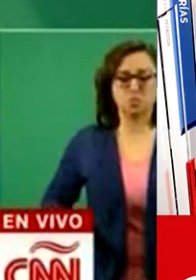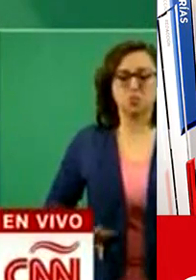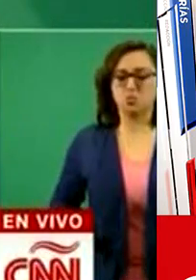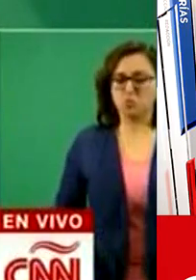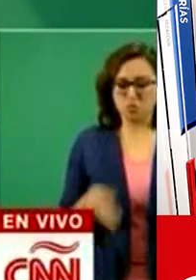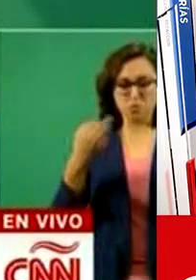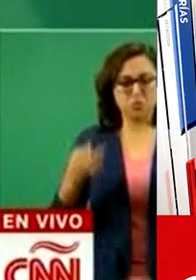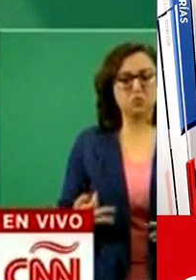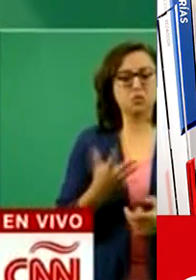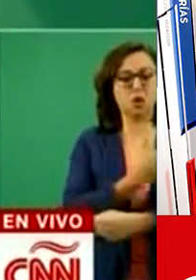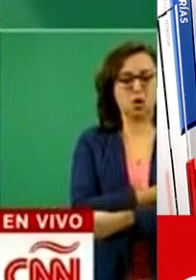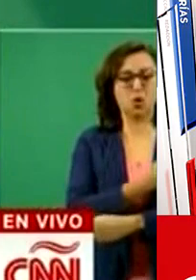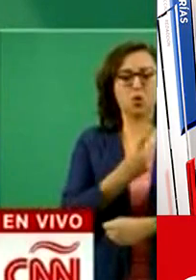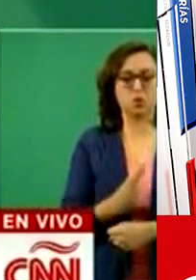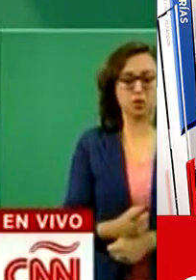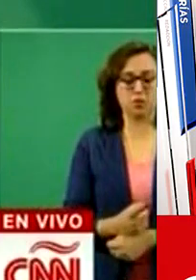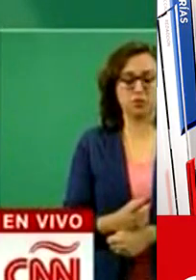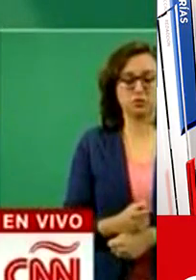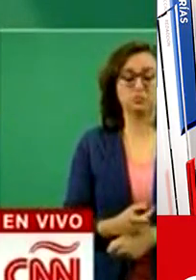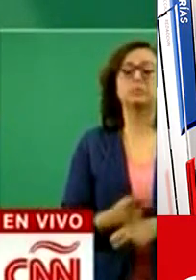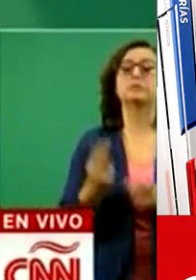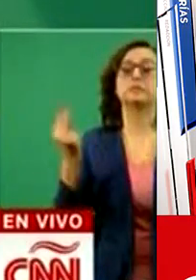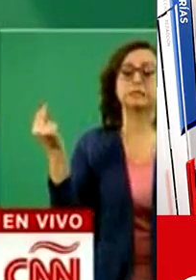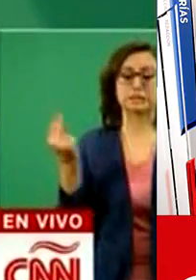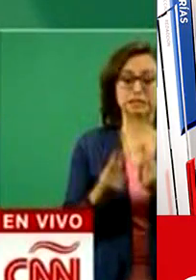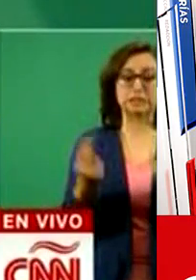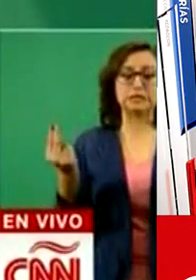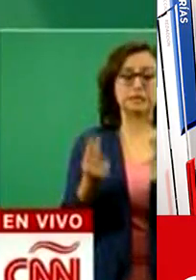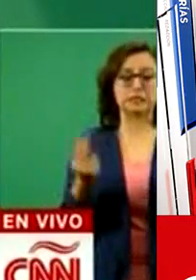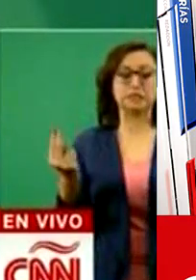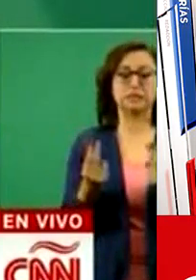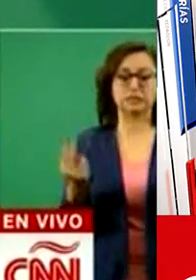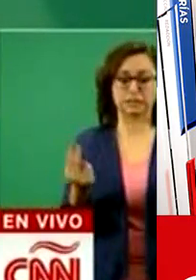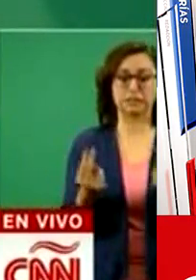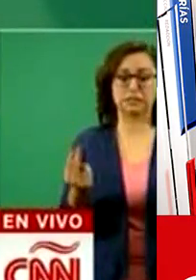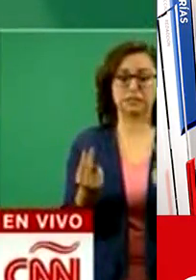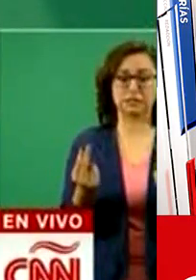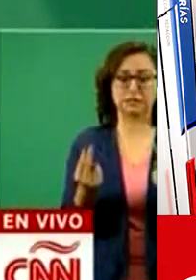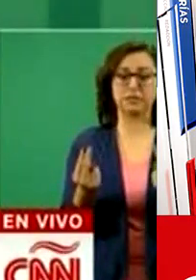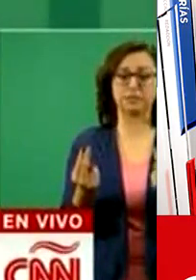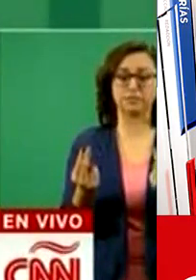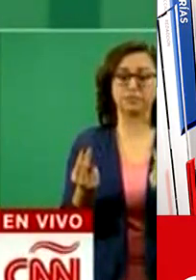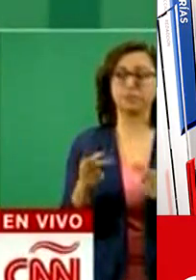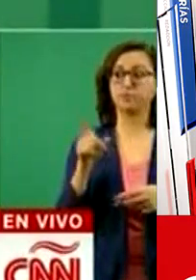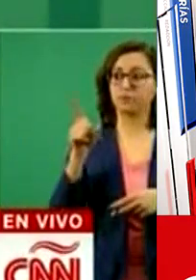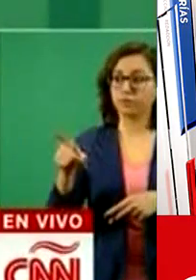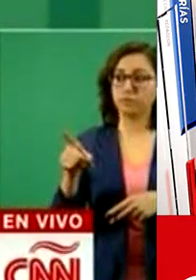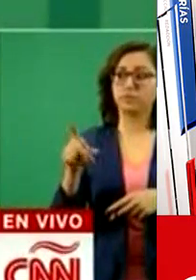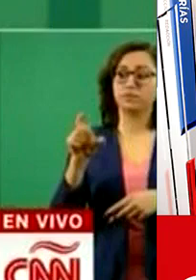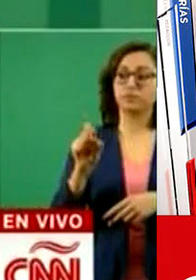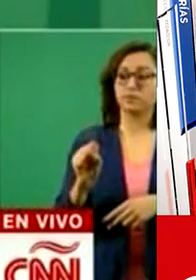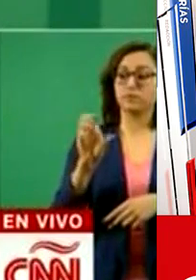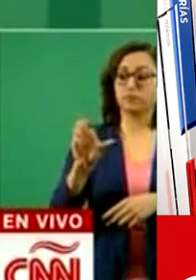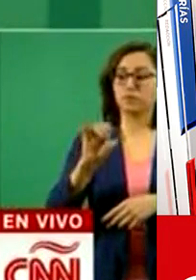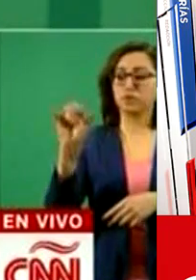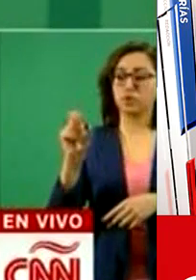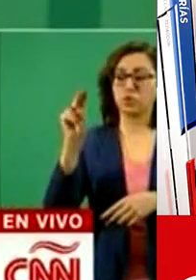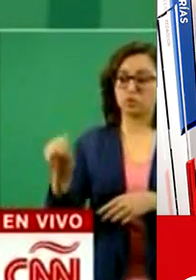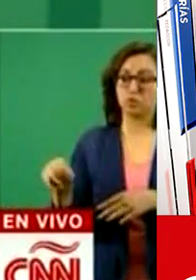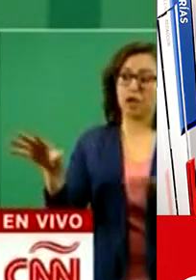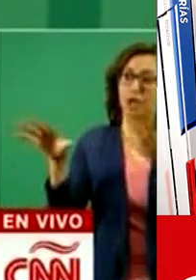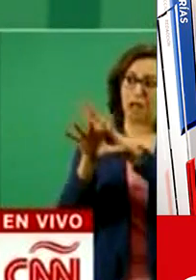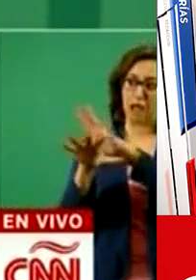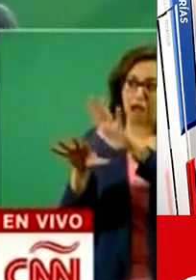principios, y se requiere de que las leyes que se aprobaron para